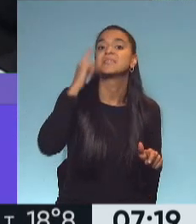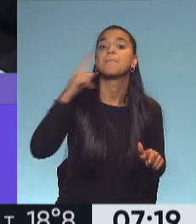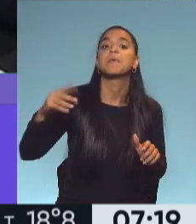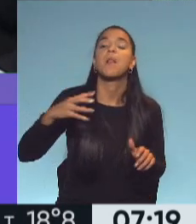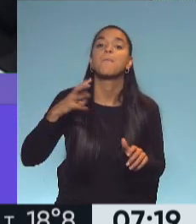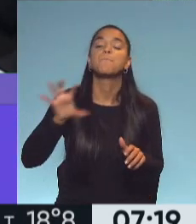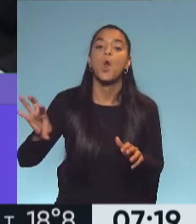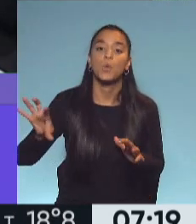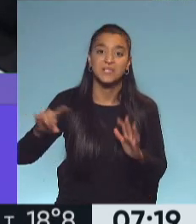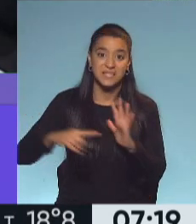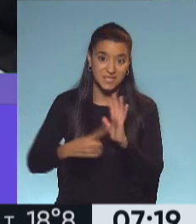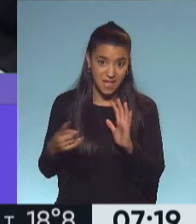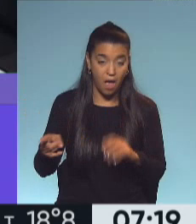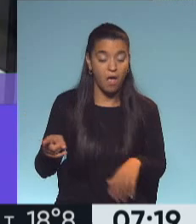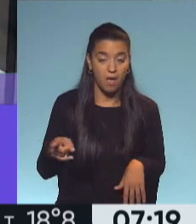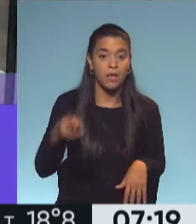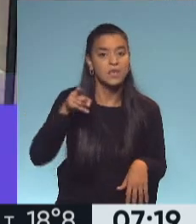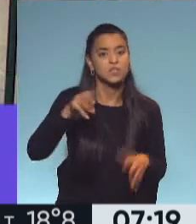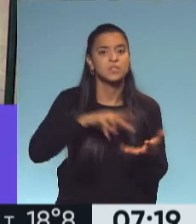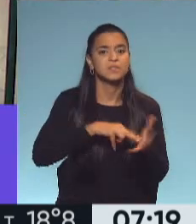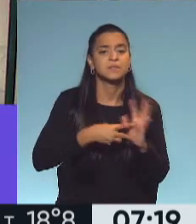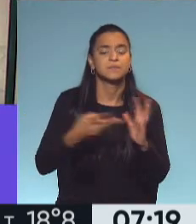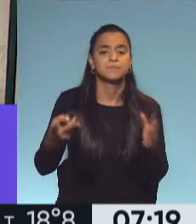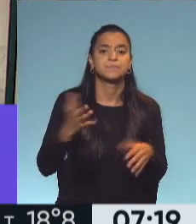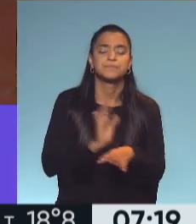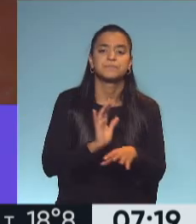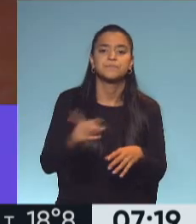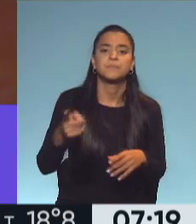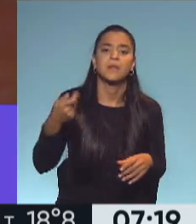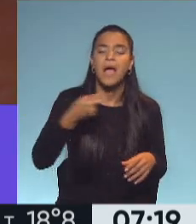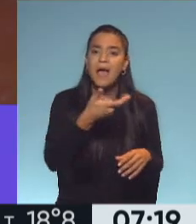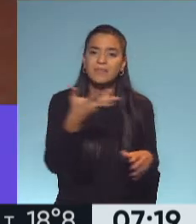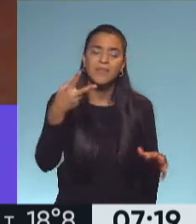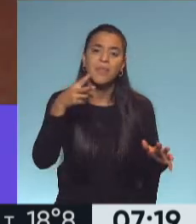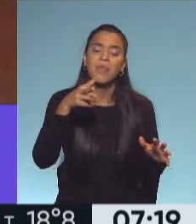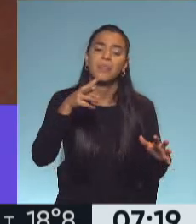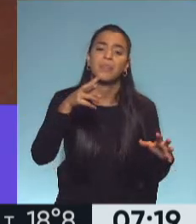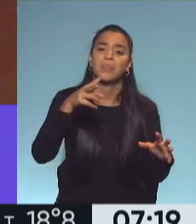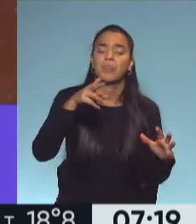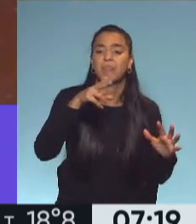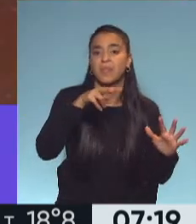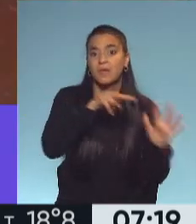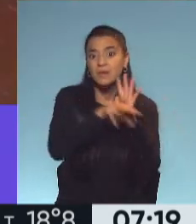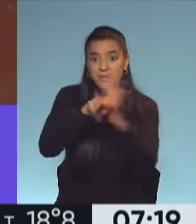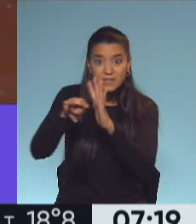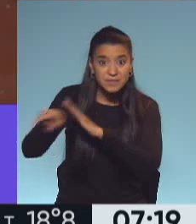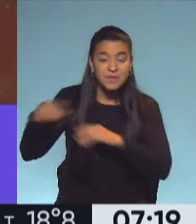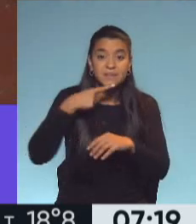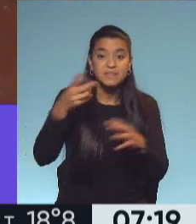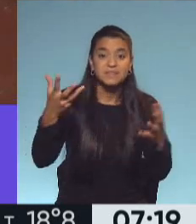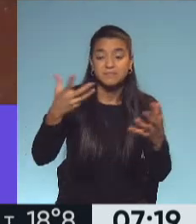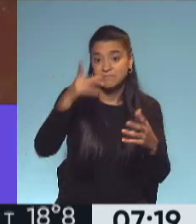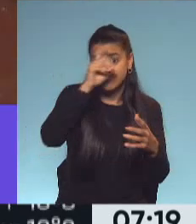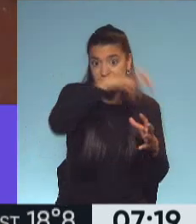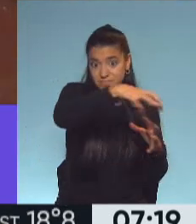Buenos Aires. Significa eso un sistema de carga, una cantidad de carga sobre el sistema de salud que